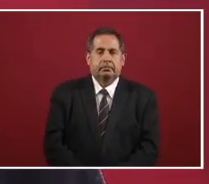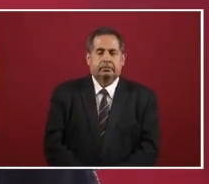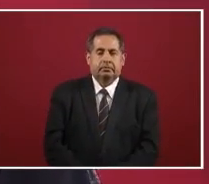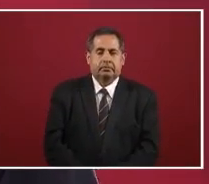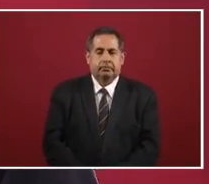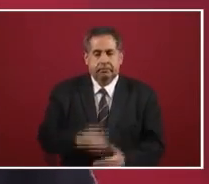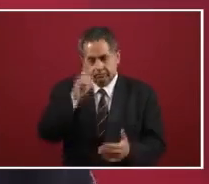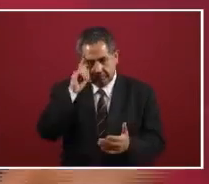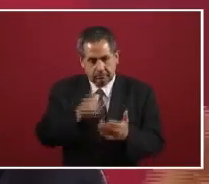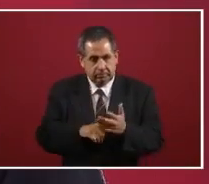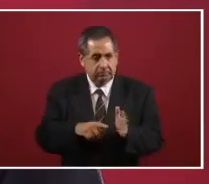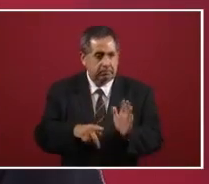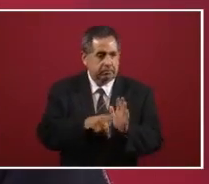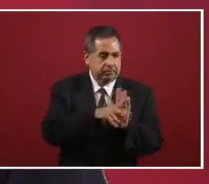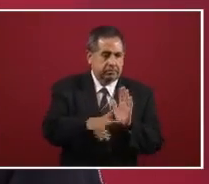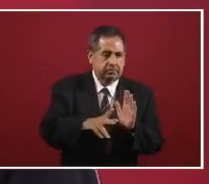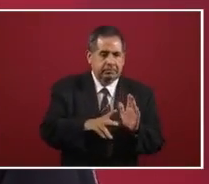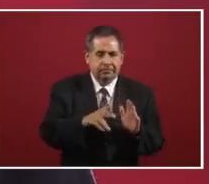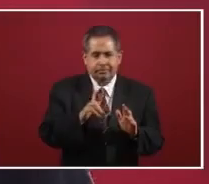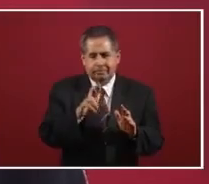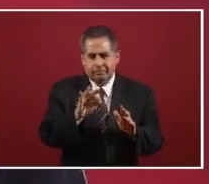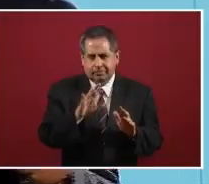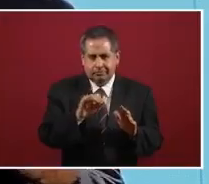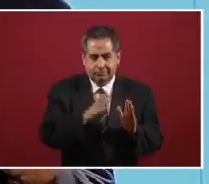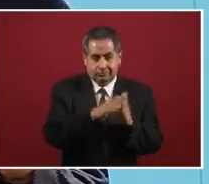No creo que el Reforma piense de esa manera.